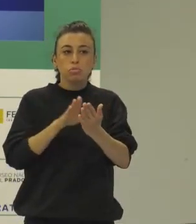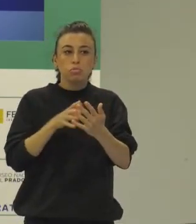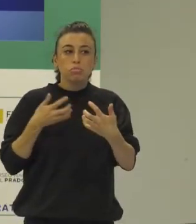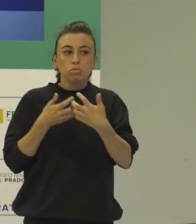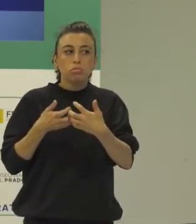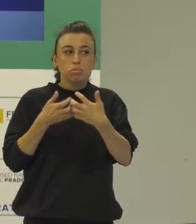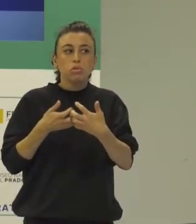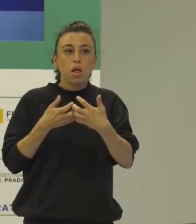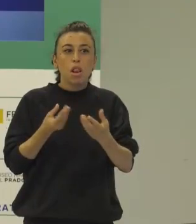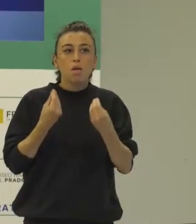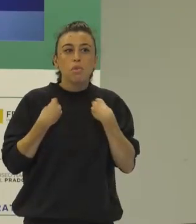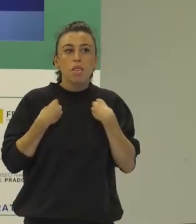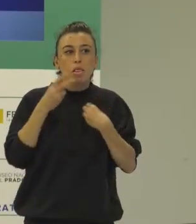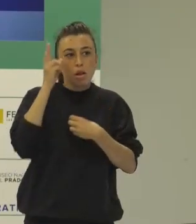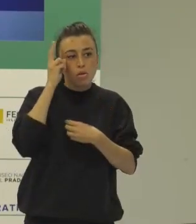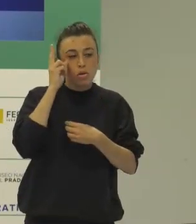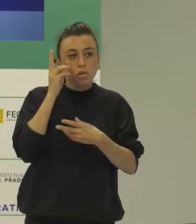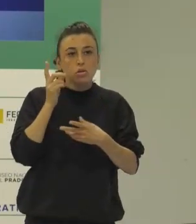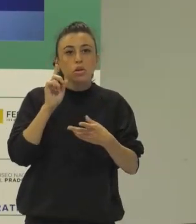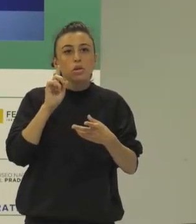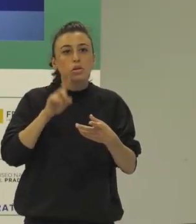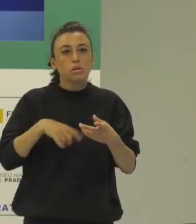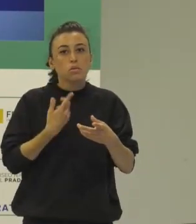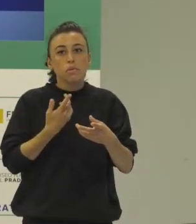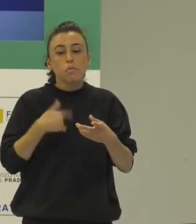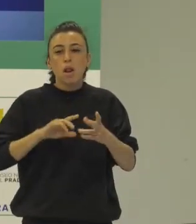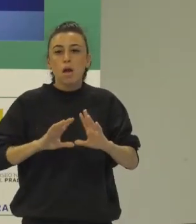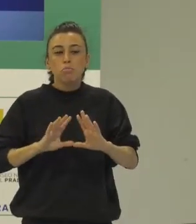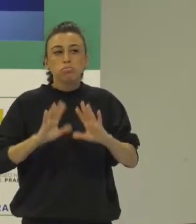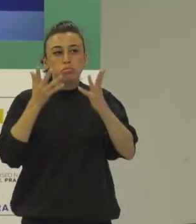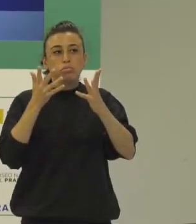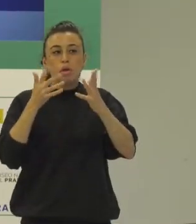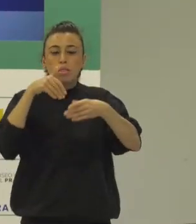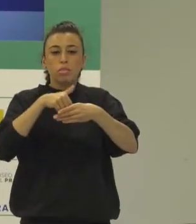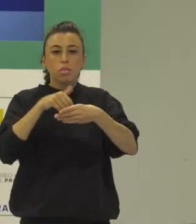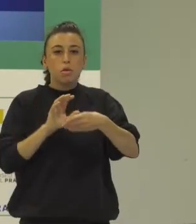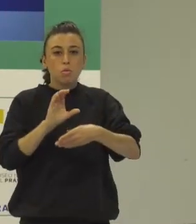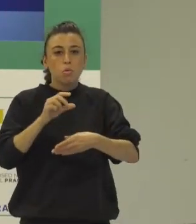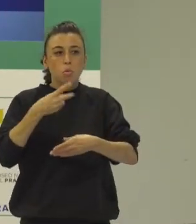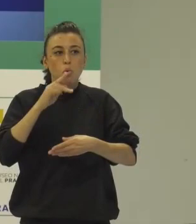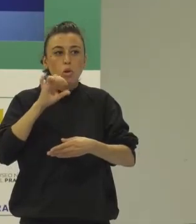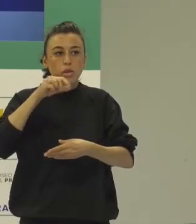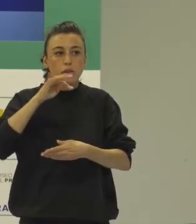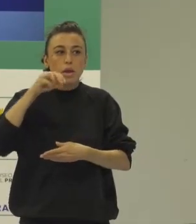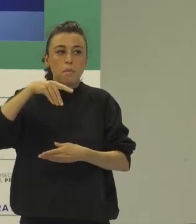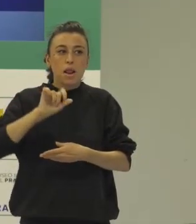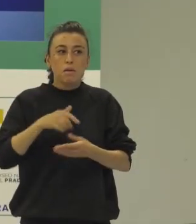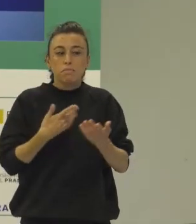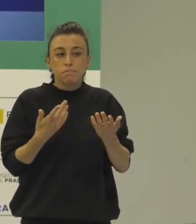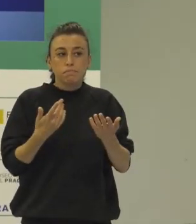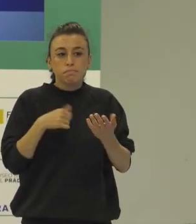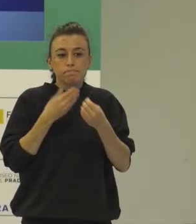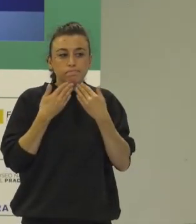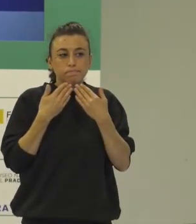la vida de los indígenas y contra la propia supervivencia de la naturaleza en Guatemala. Bueno, muchas gracias. Es la